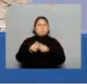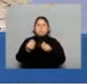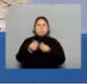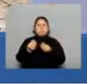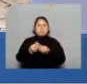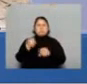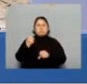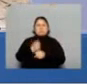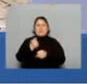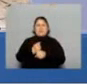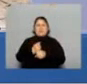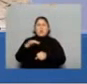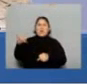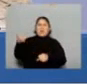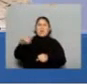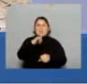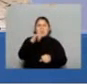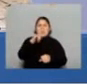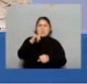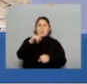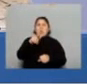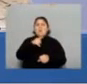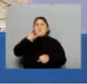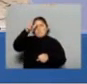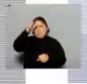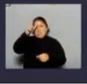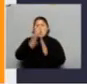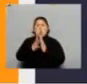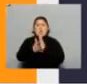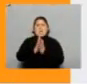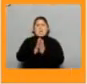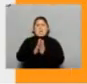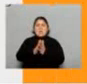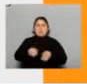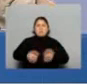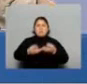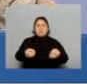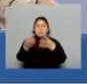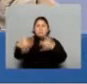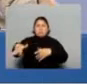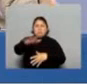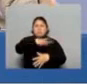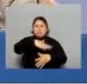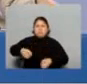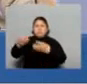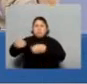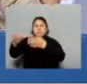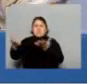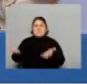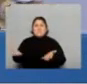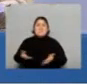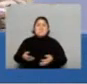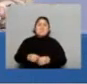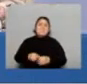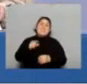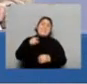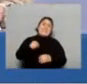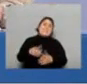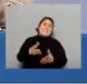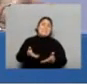de acá en Alto Comedero con los bomberos voluntarios, por la quema de pastizales y bueno, los incendios que se